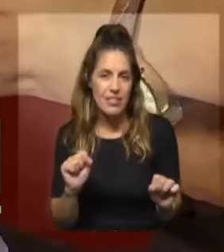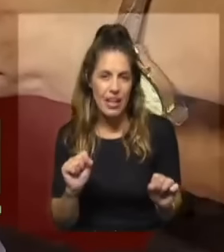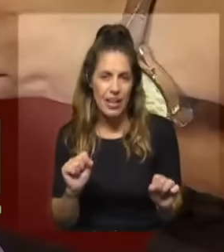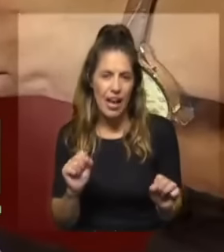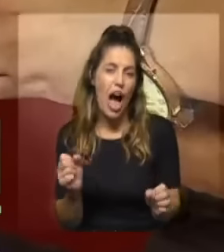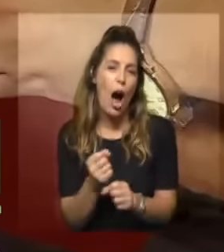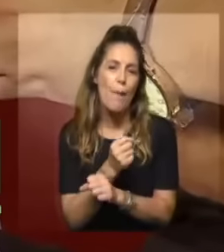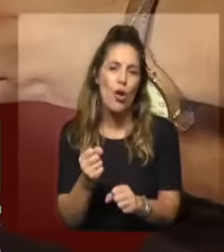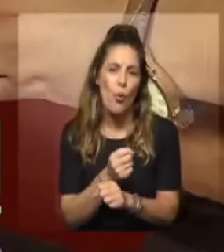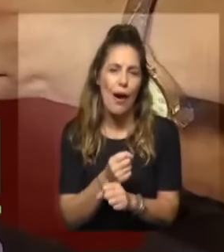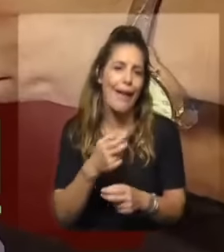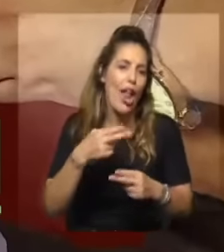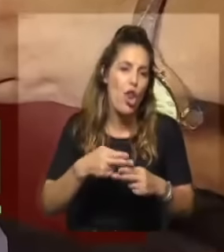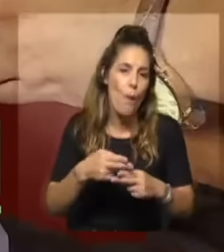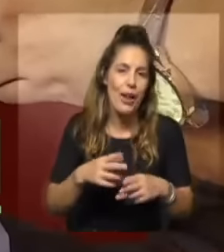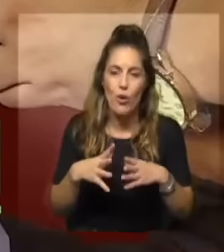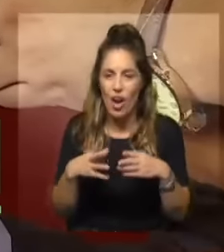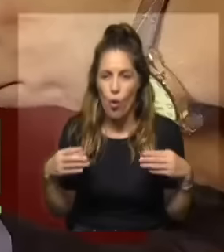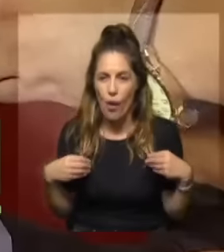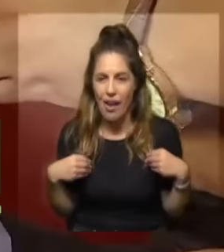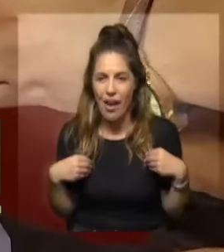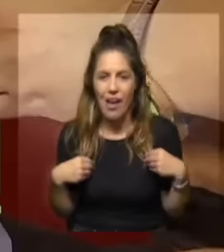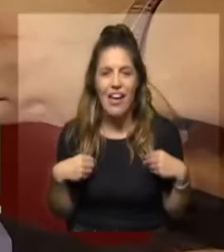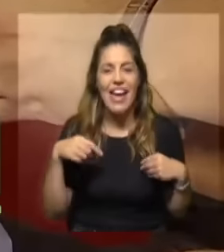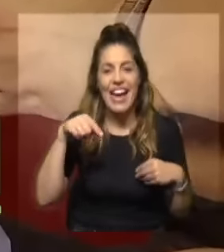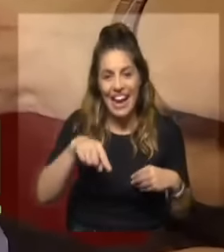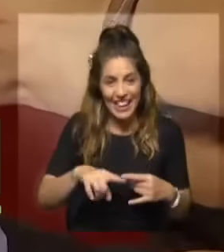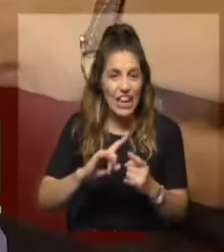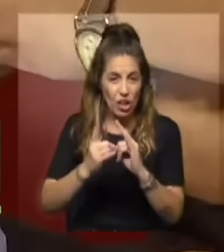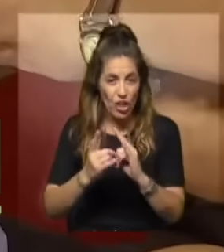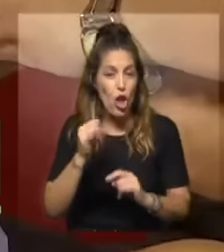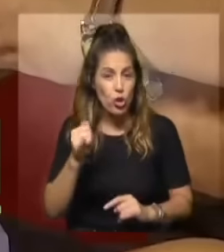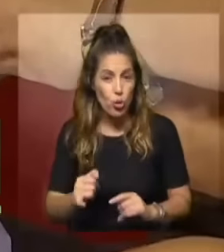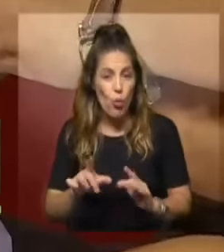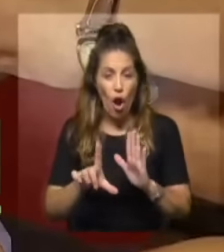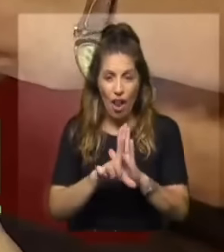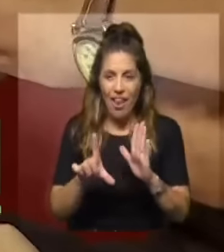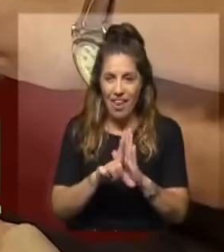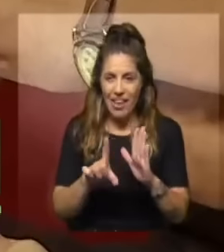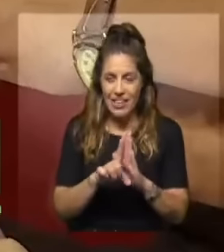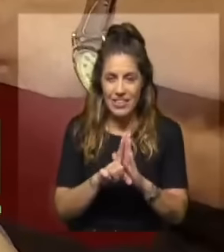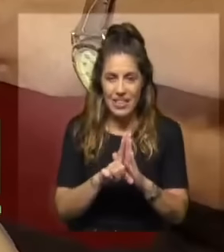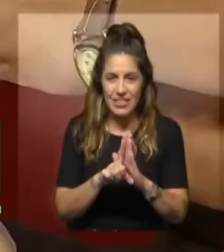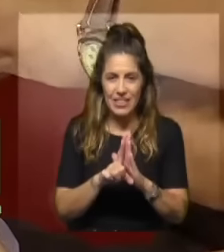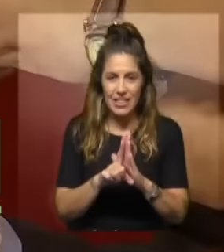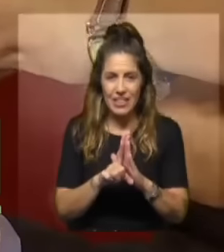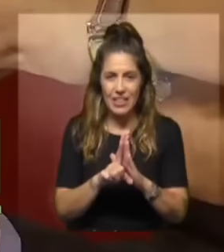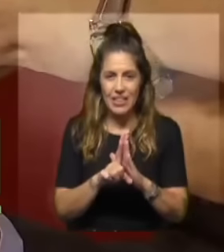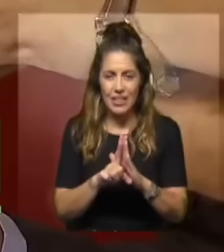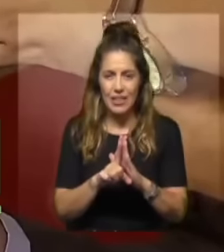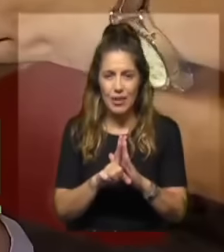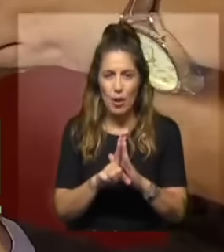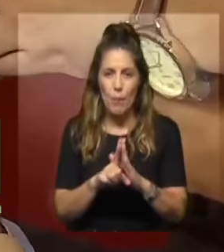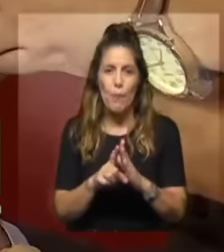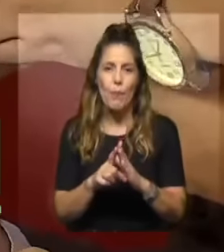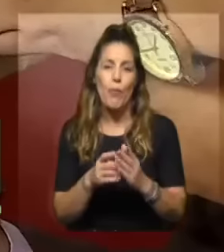aprobar el nombre de una escuela esta legislatura tuvo leyes a raíz de có fue nuestro comienzo verdad donde se